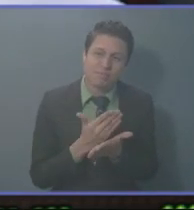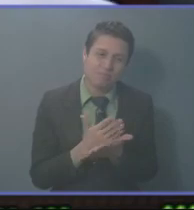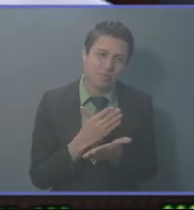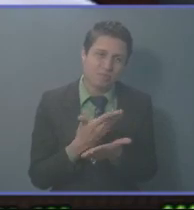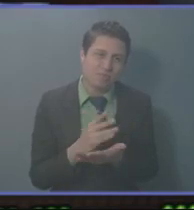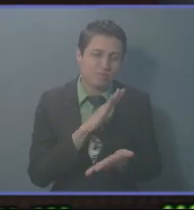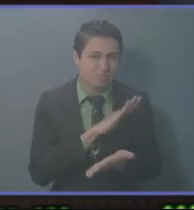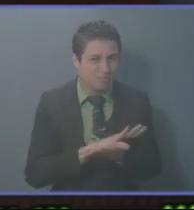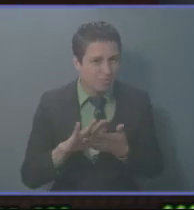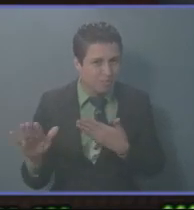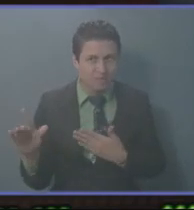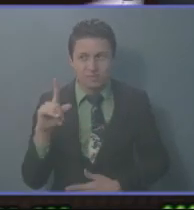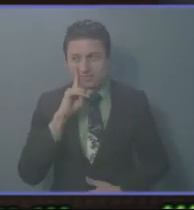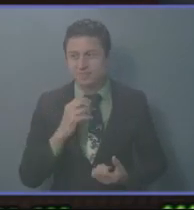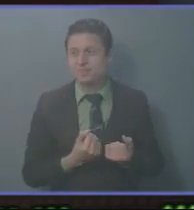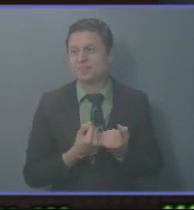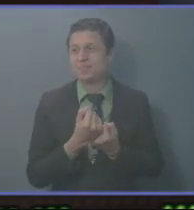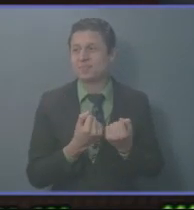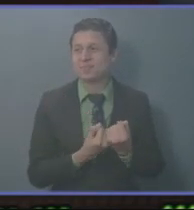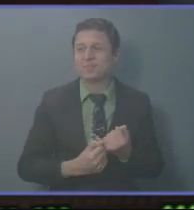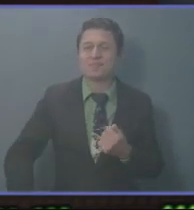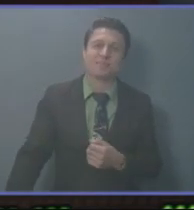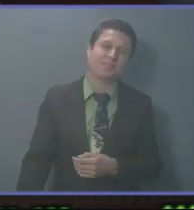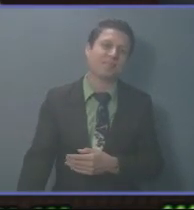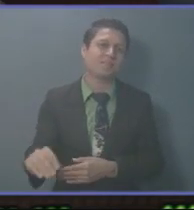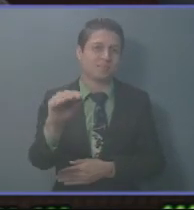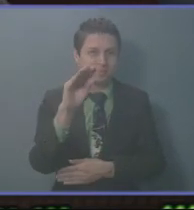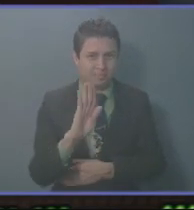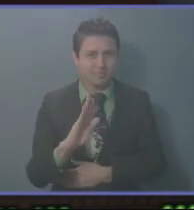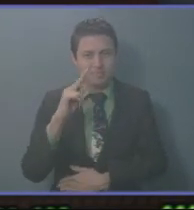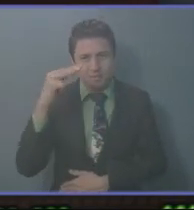fortalecimiento financiero del banco.